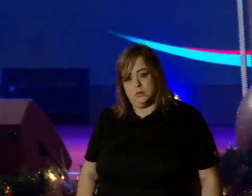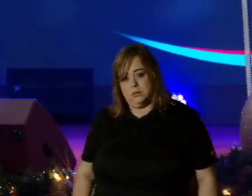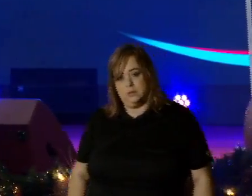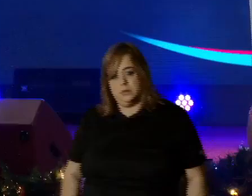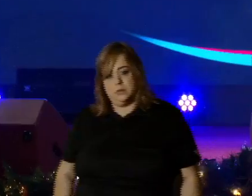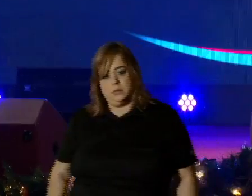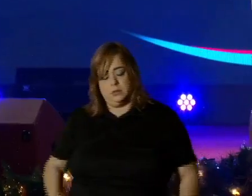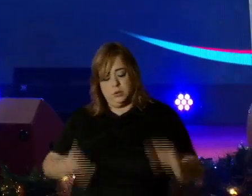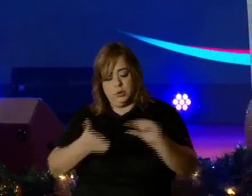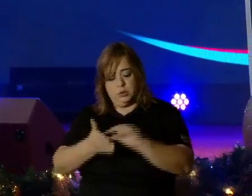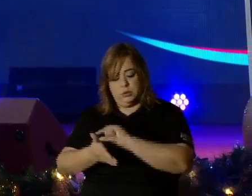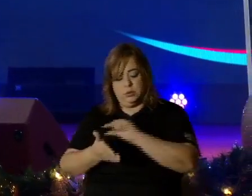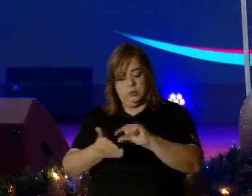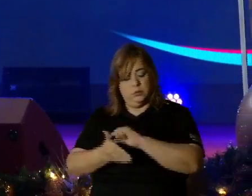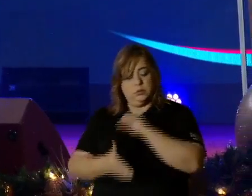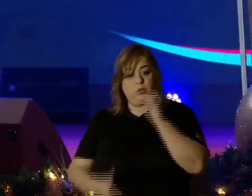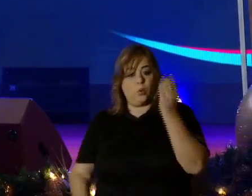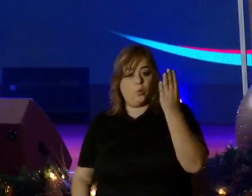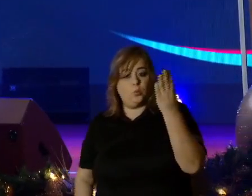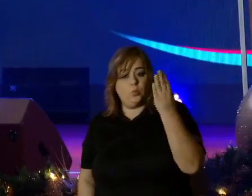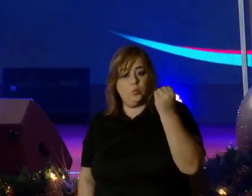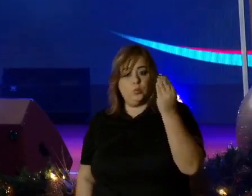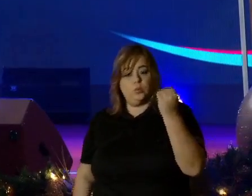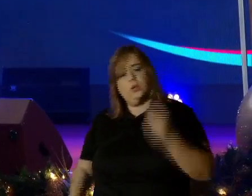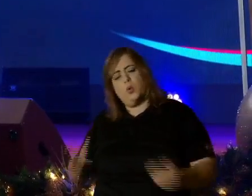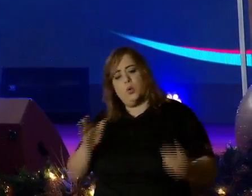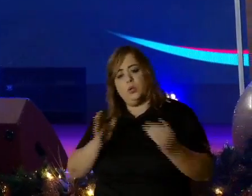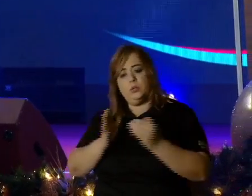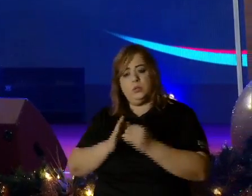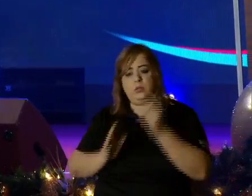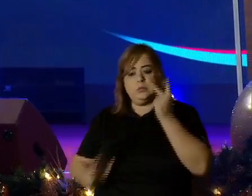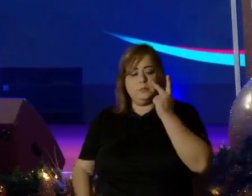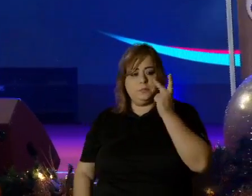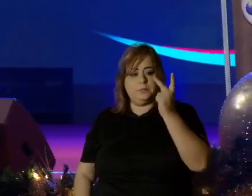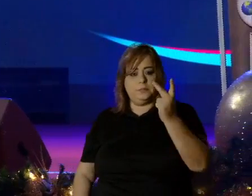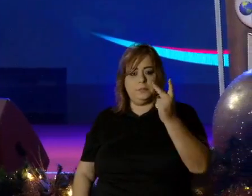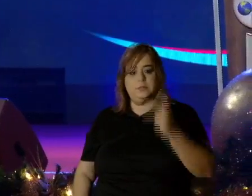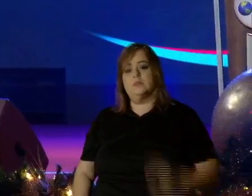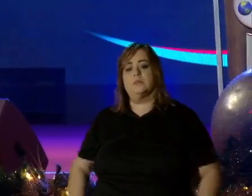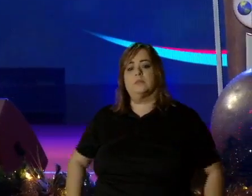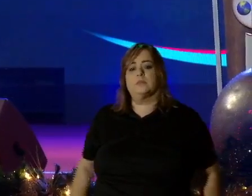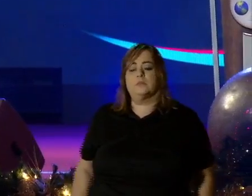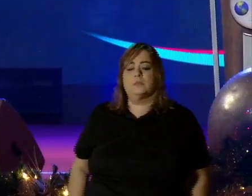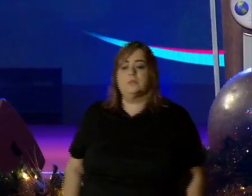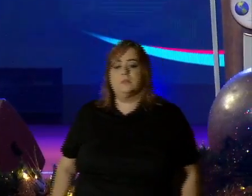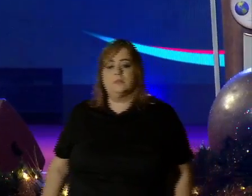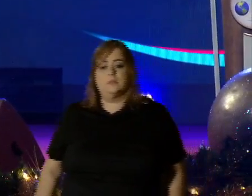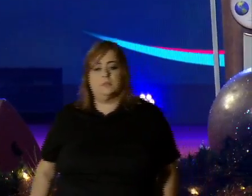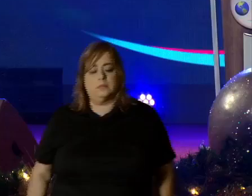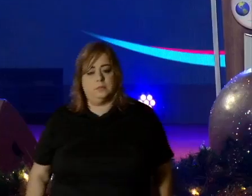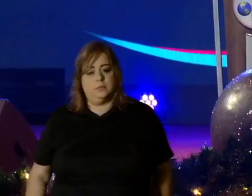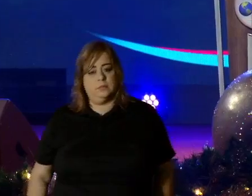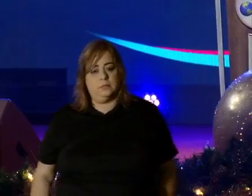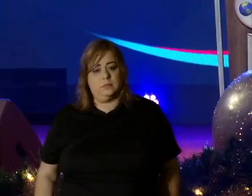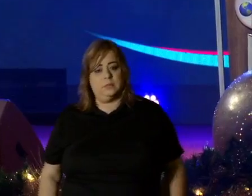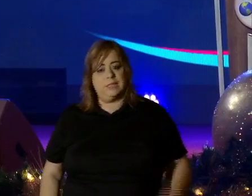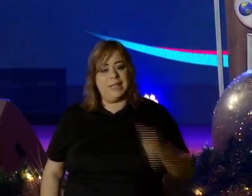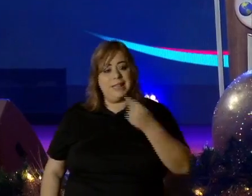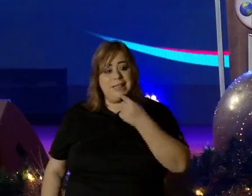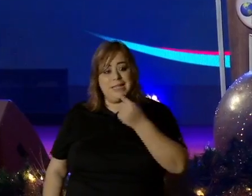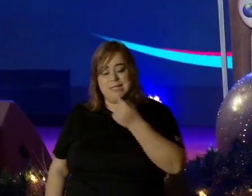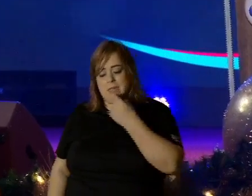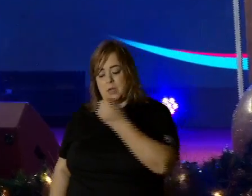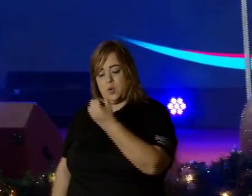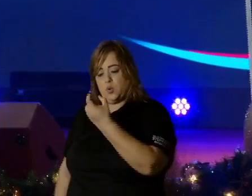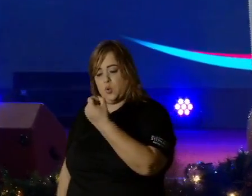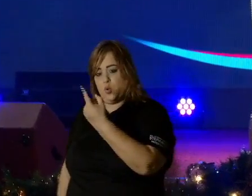El verso 14. Pónmelo otra vez para que vayamos. Entonces Jesús les dijo claramente para que los discípulos, porque un